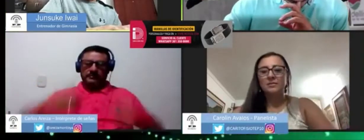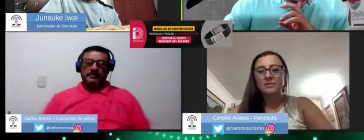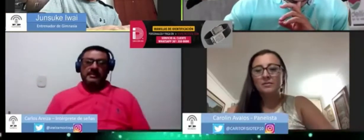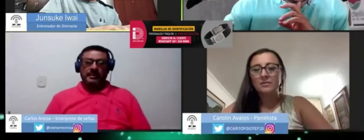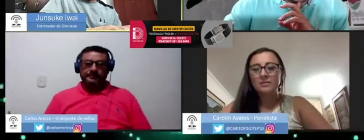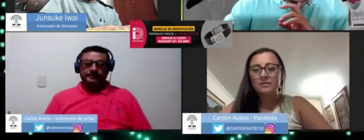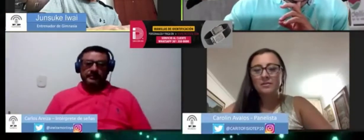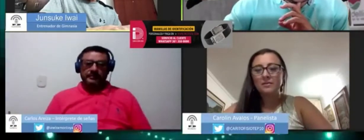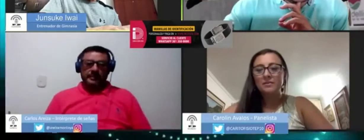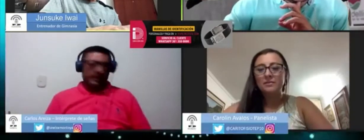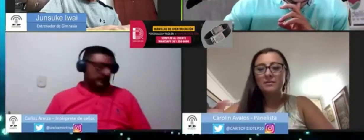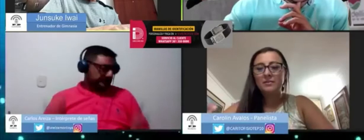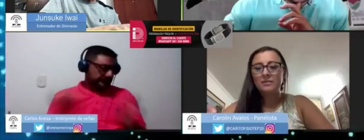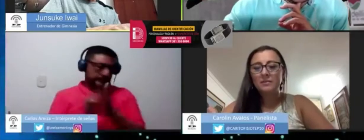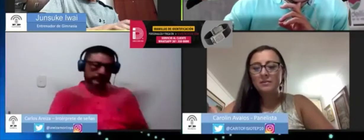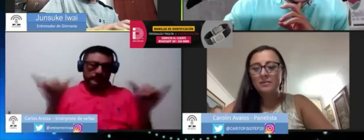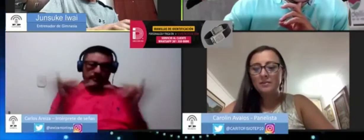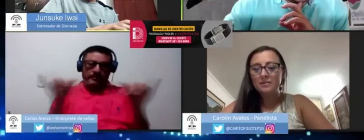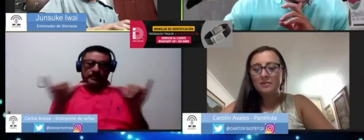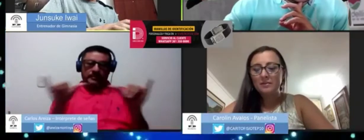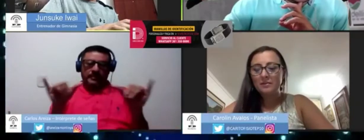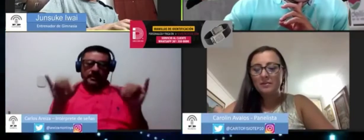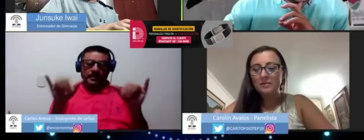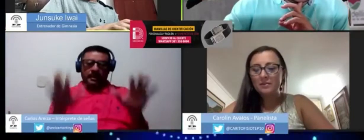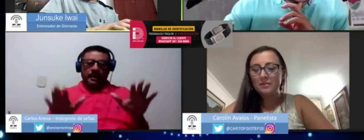época. Y entonces